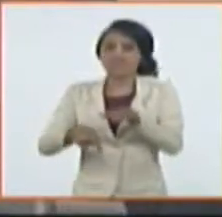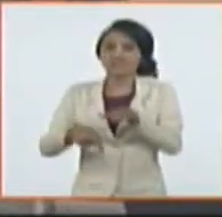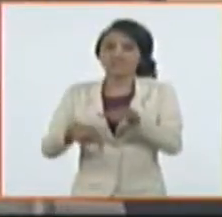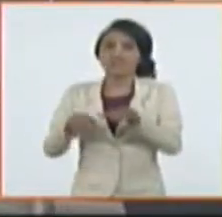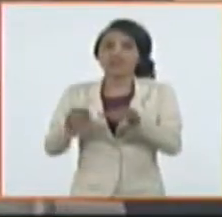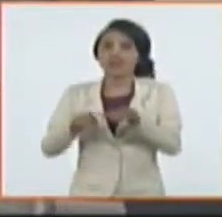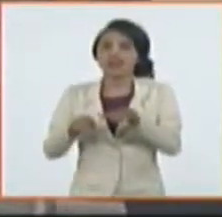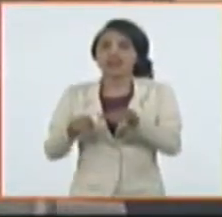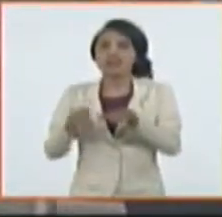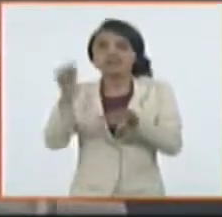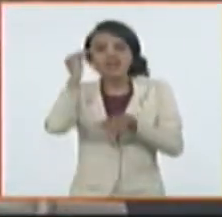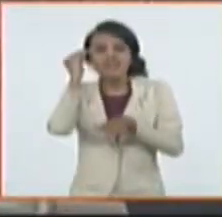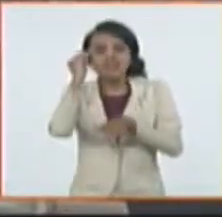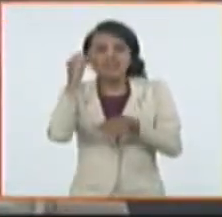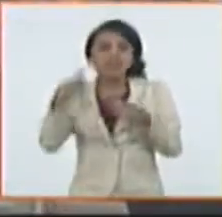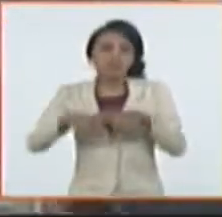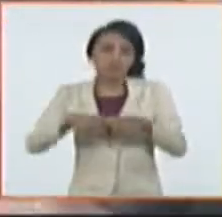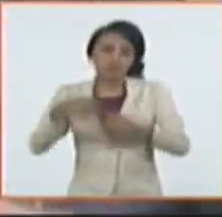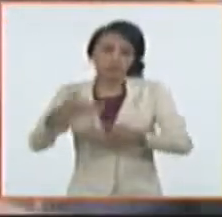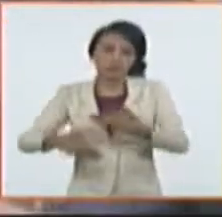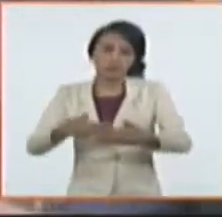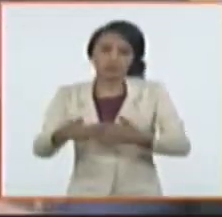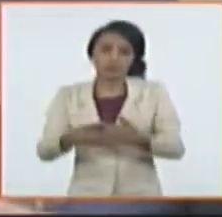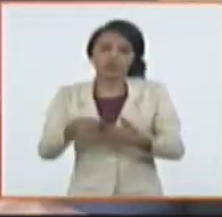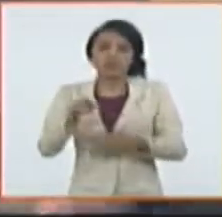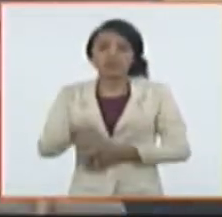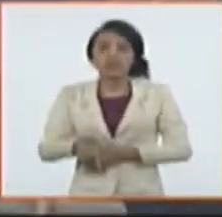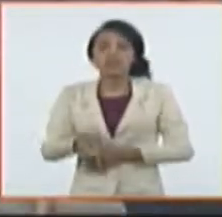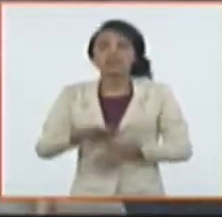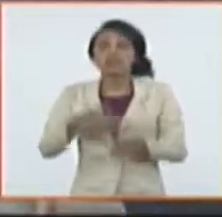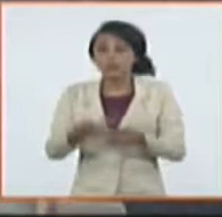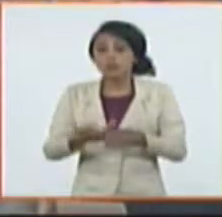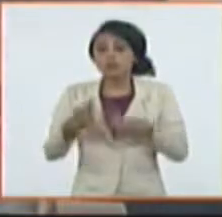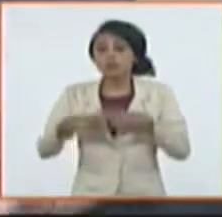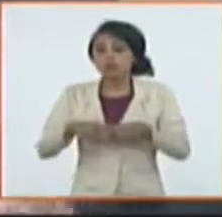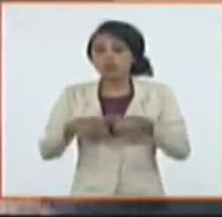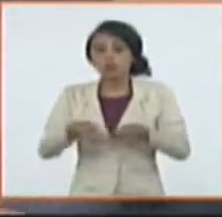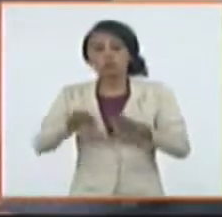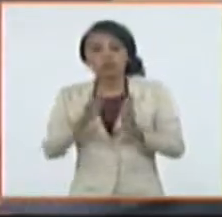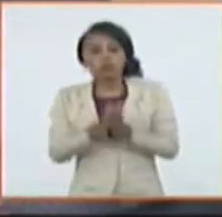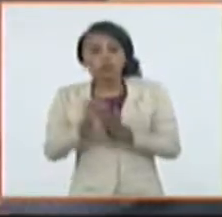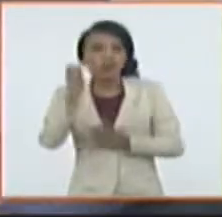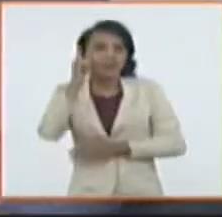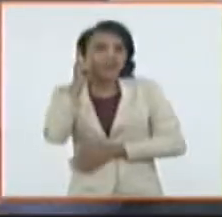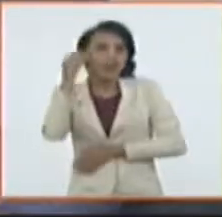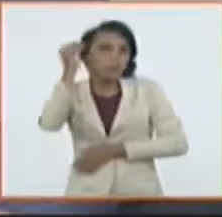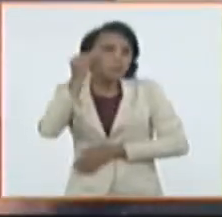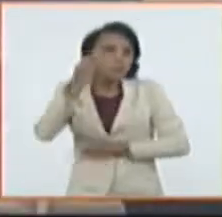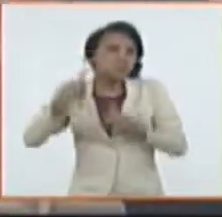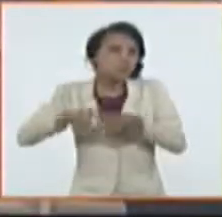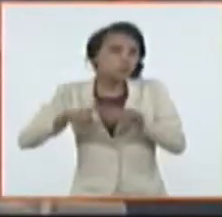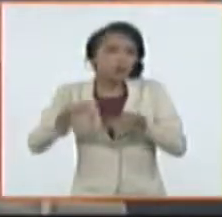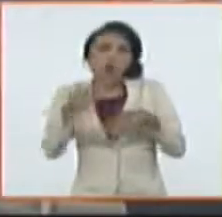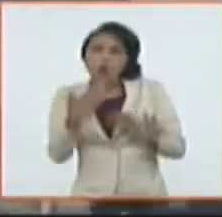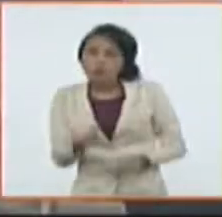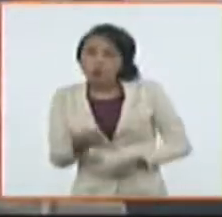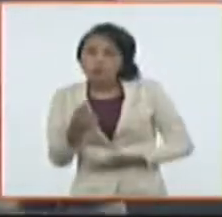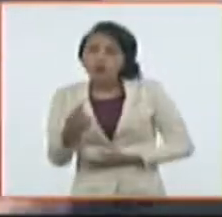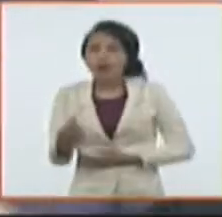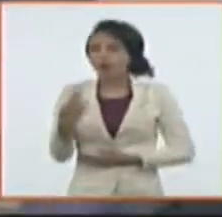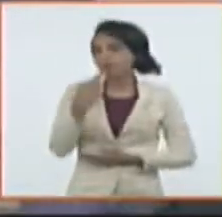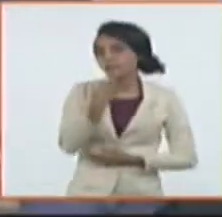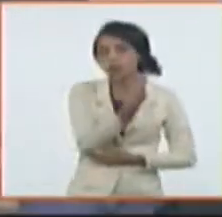Y de ese ejercicio participativo van a surgir entonces las soluciones. Entonces, a los que dirigimos con esa participación popular nos toca